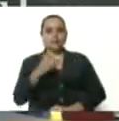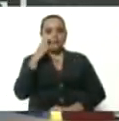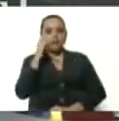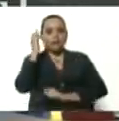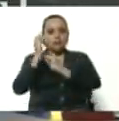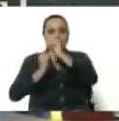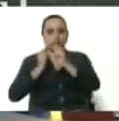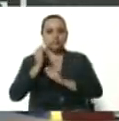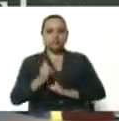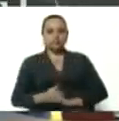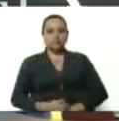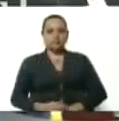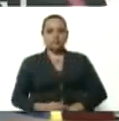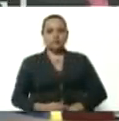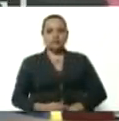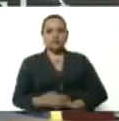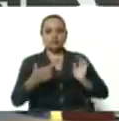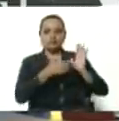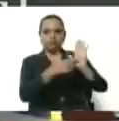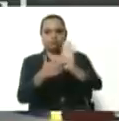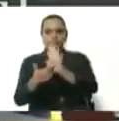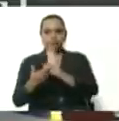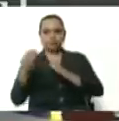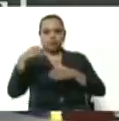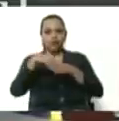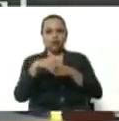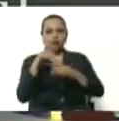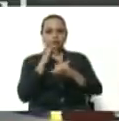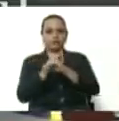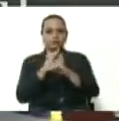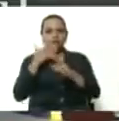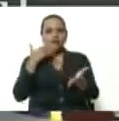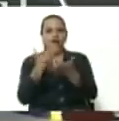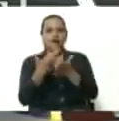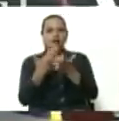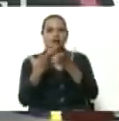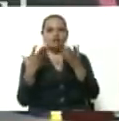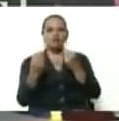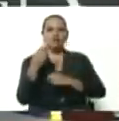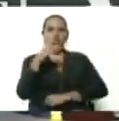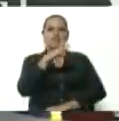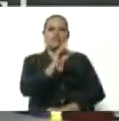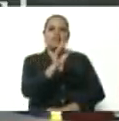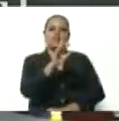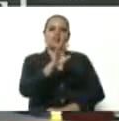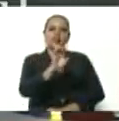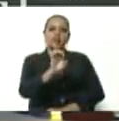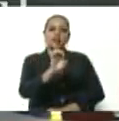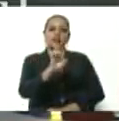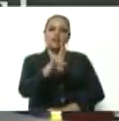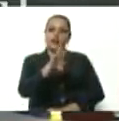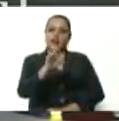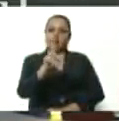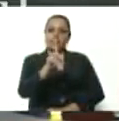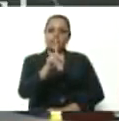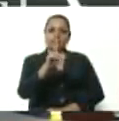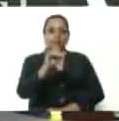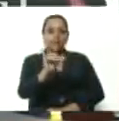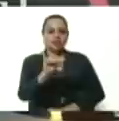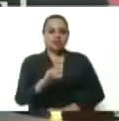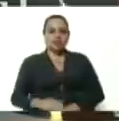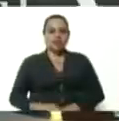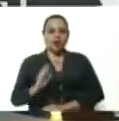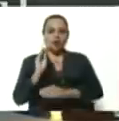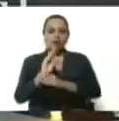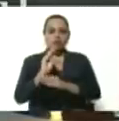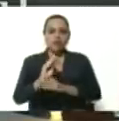que Freddy Bernal ha compartido en sus redes sociales. Agradezco mucho a Freddy Bernal como protector del Estado Táchira,